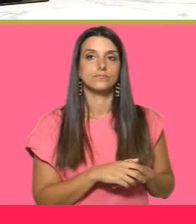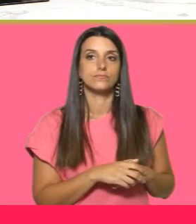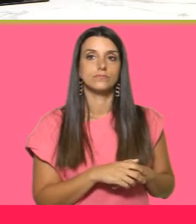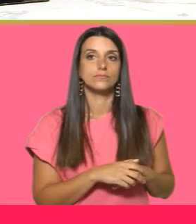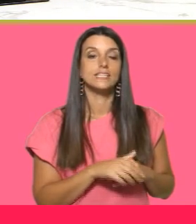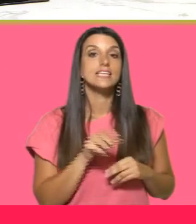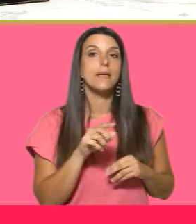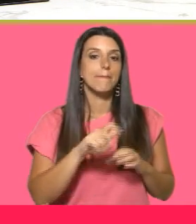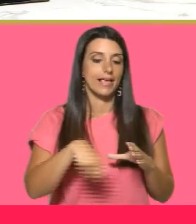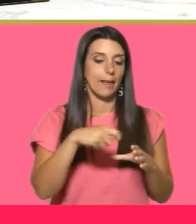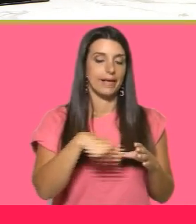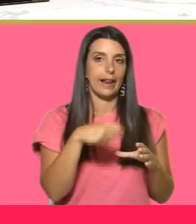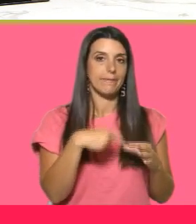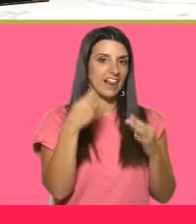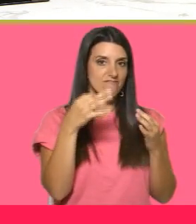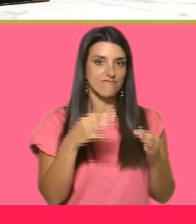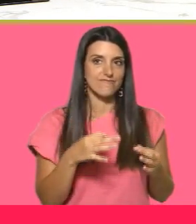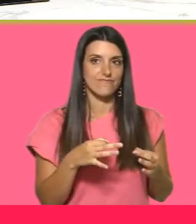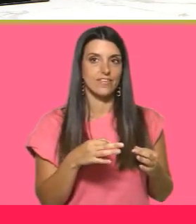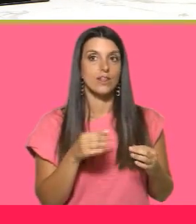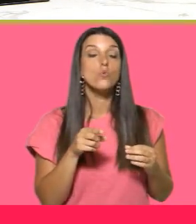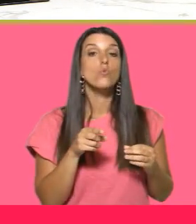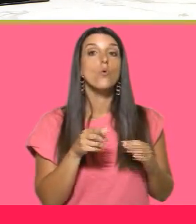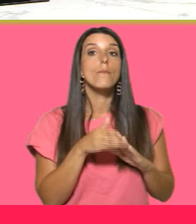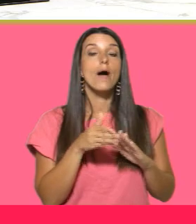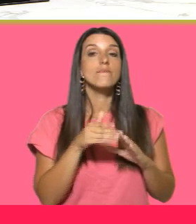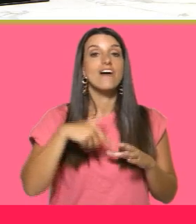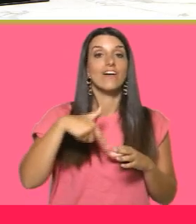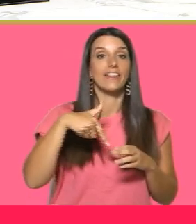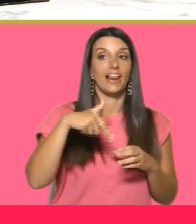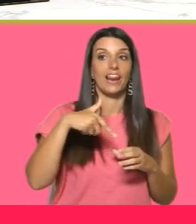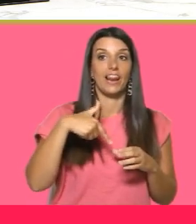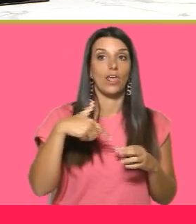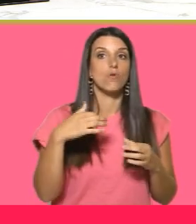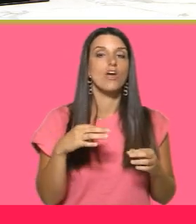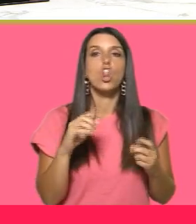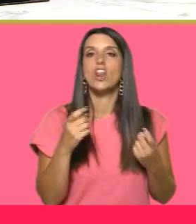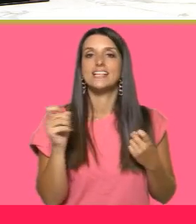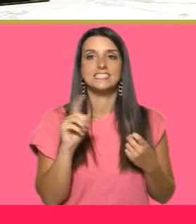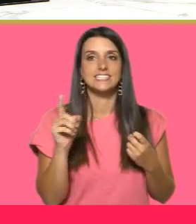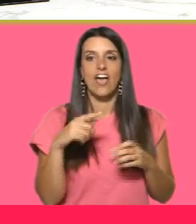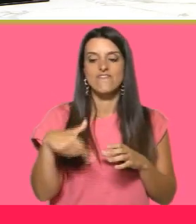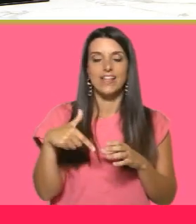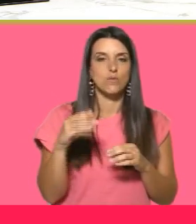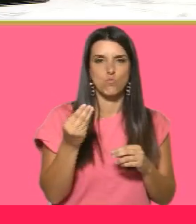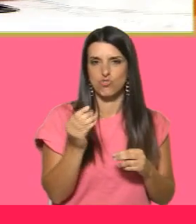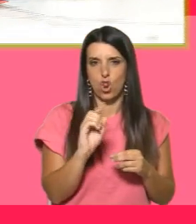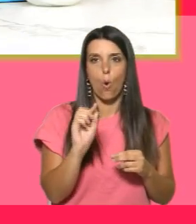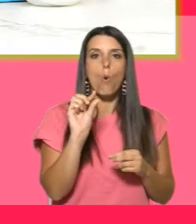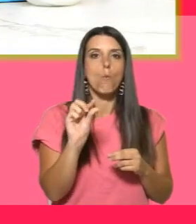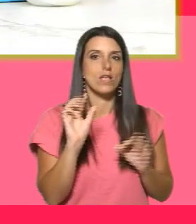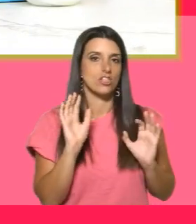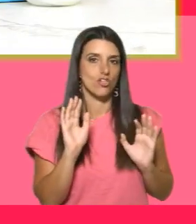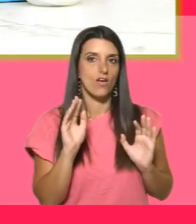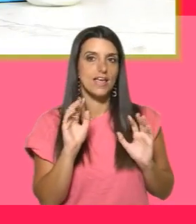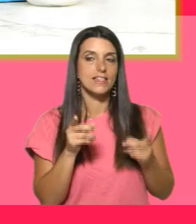¿Ah? Y lo vas a mezclar bien. Y nos vamos a ir a batir un poquito. Muy bien. No necesitas batir mucho, pero un poquito sí.